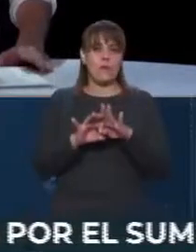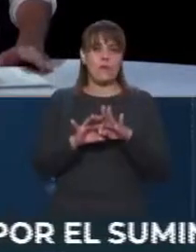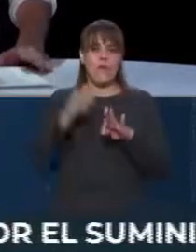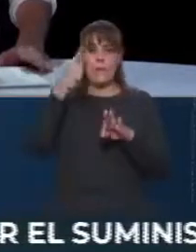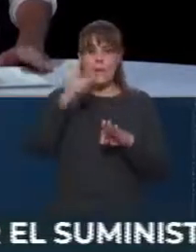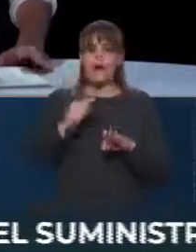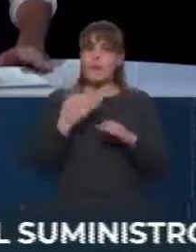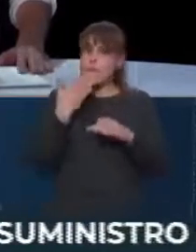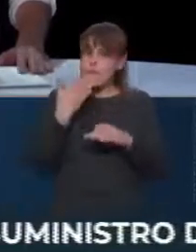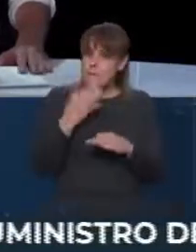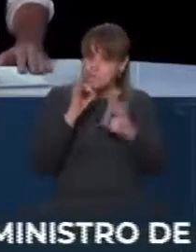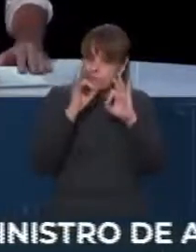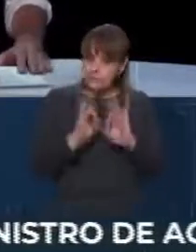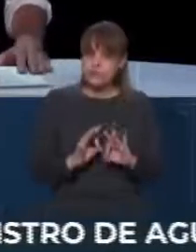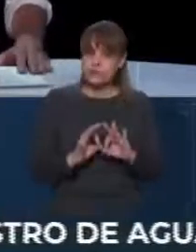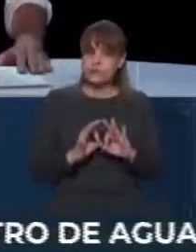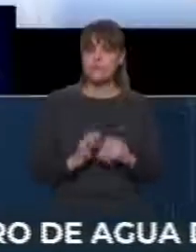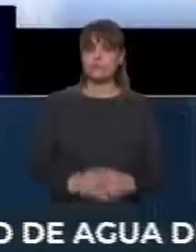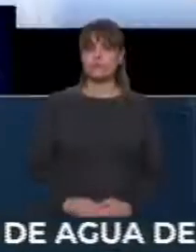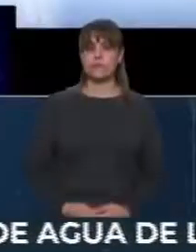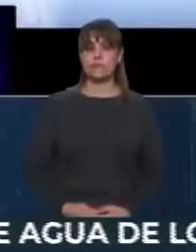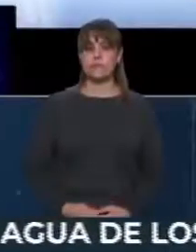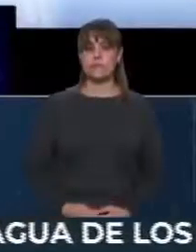bienestar absoluto, supremo.